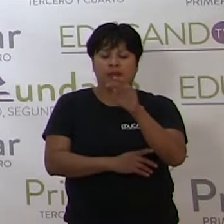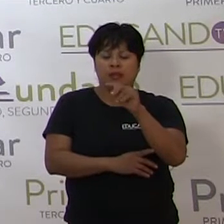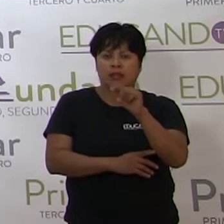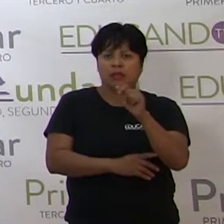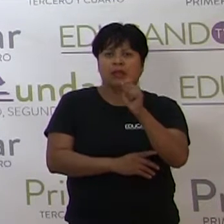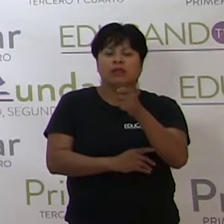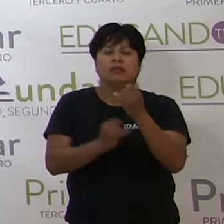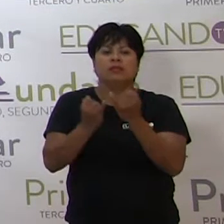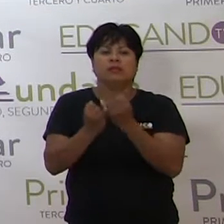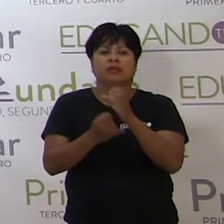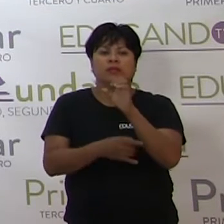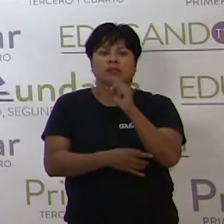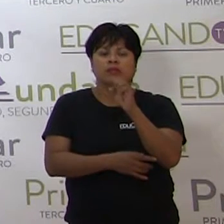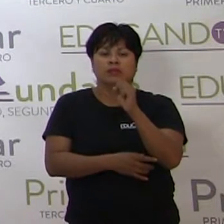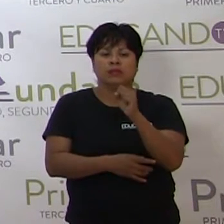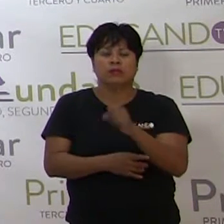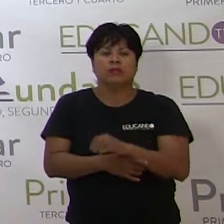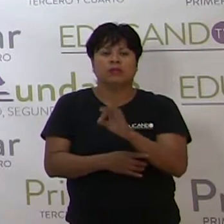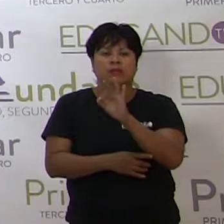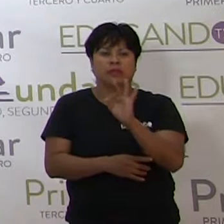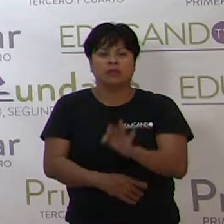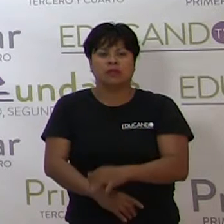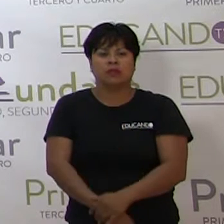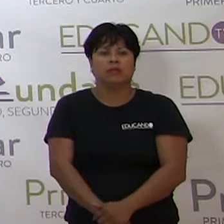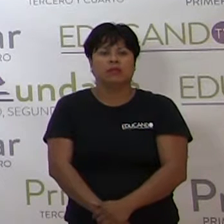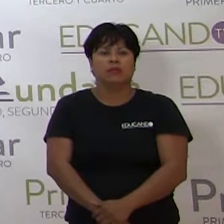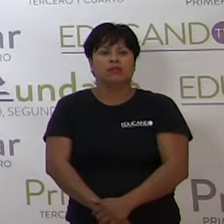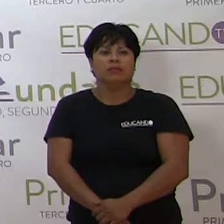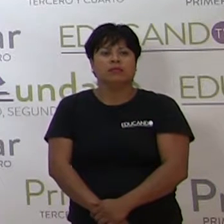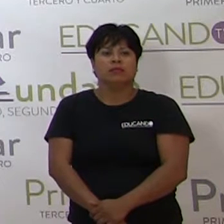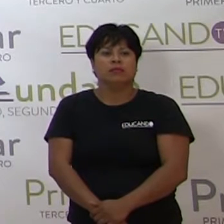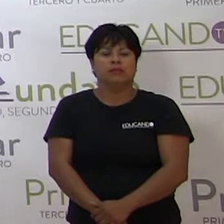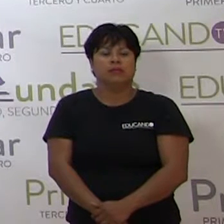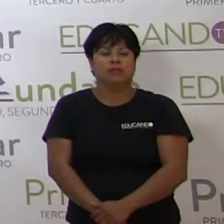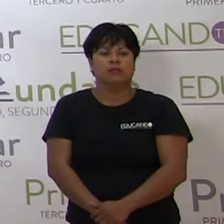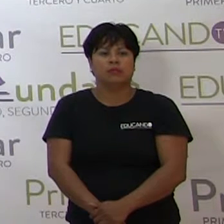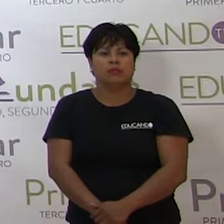a 60 grados.